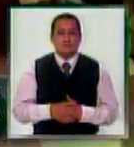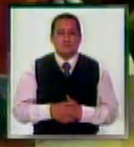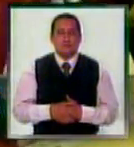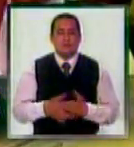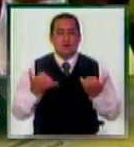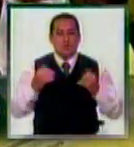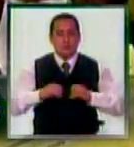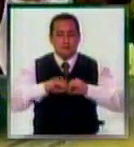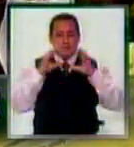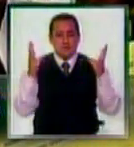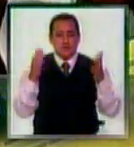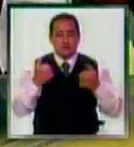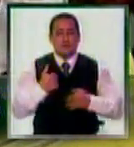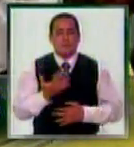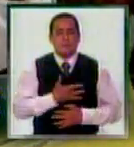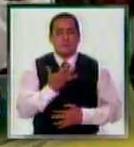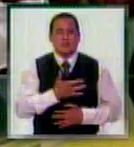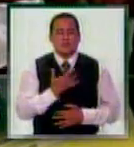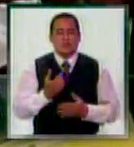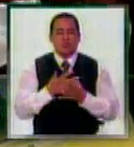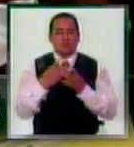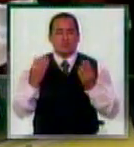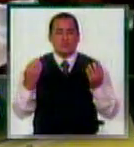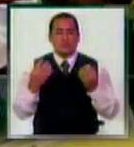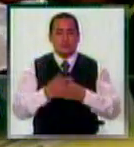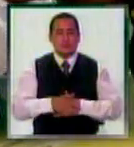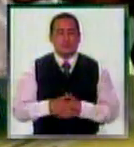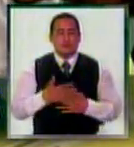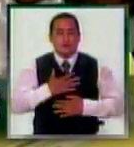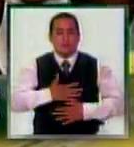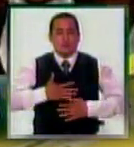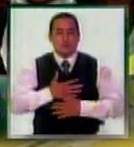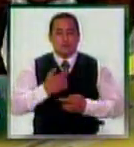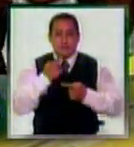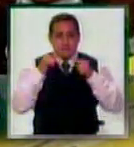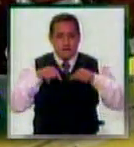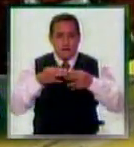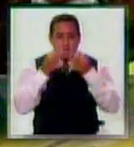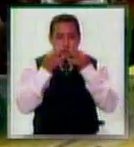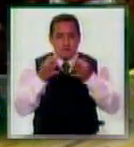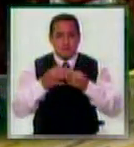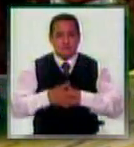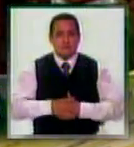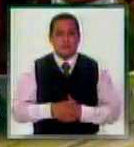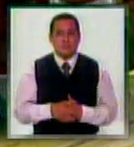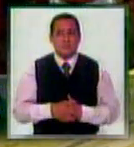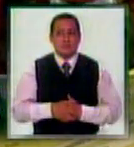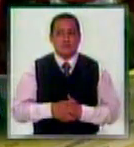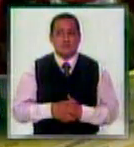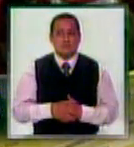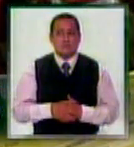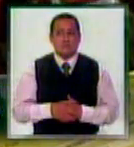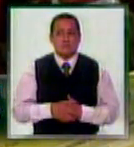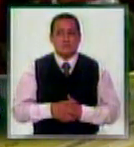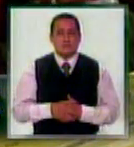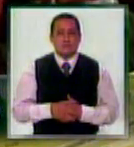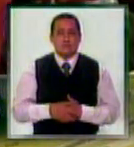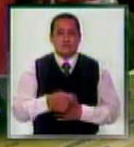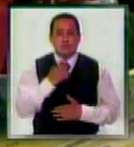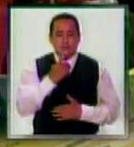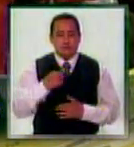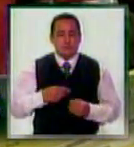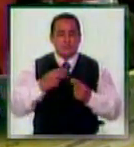hoy día me siento con mucha emoción de estar aquí presente en una comunidad